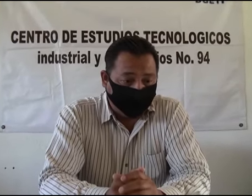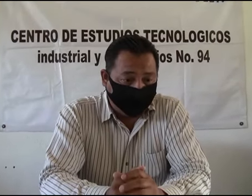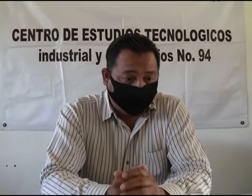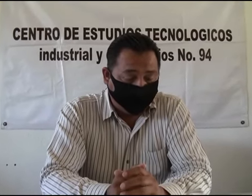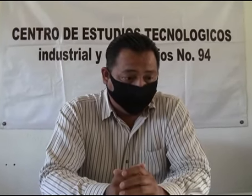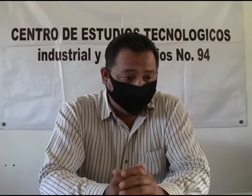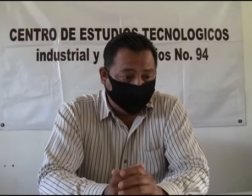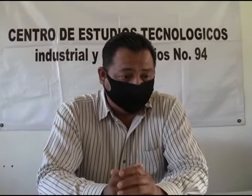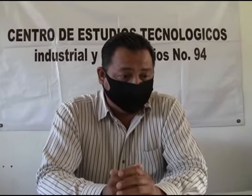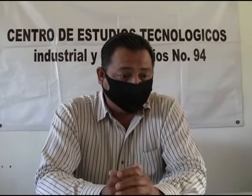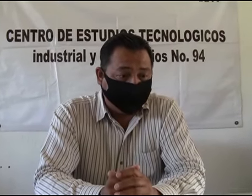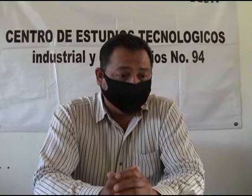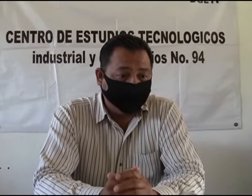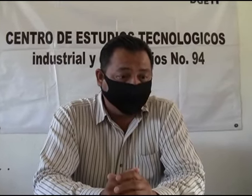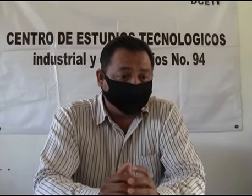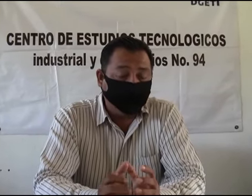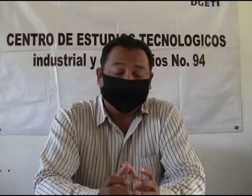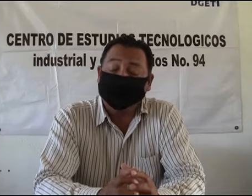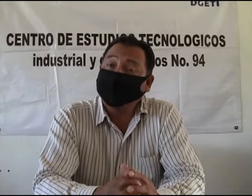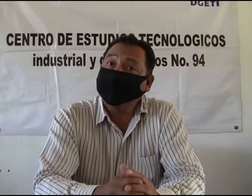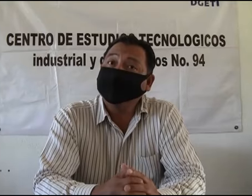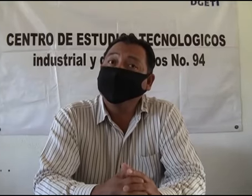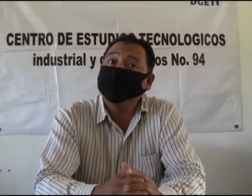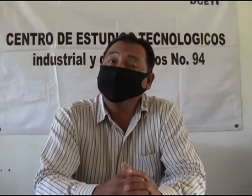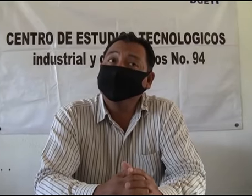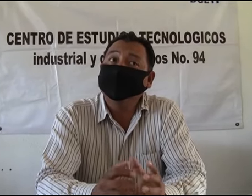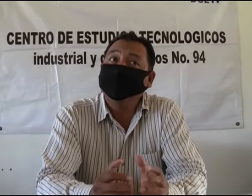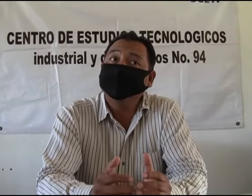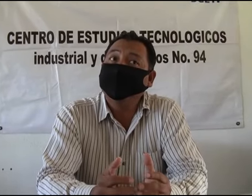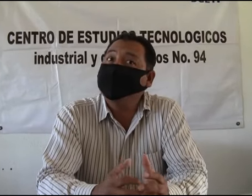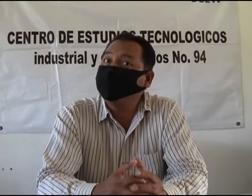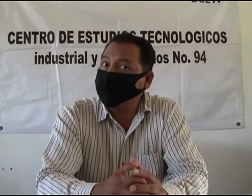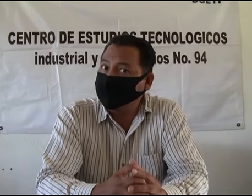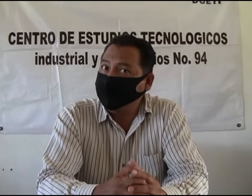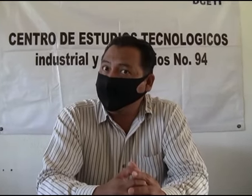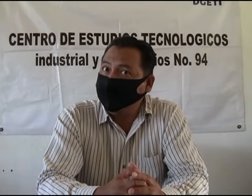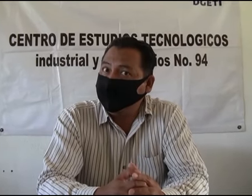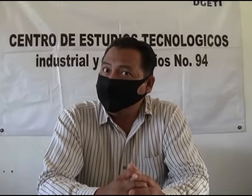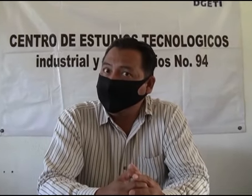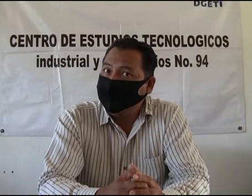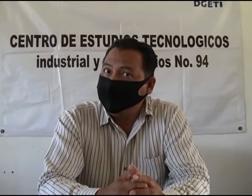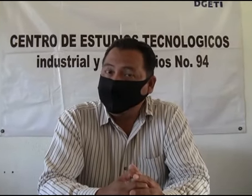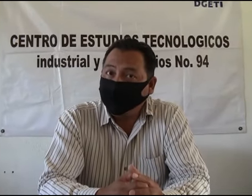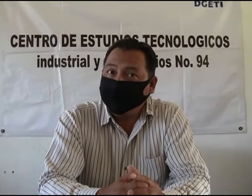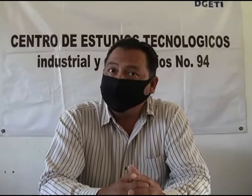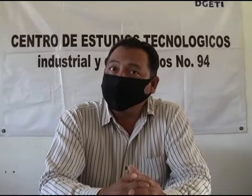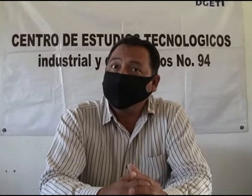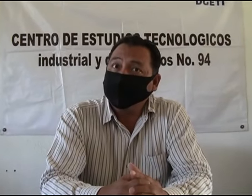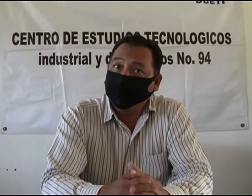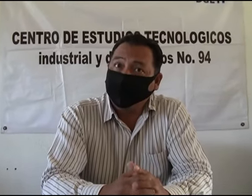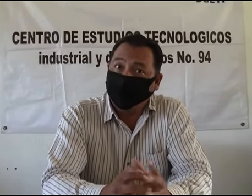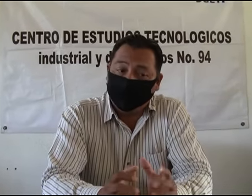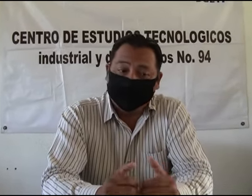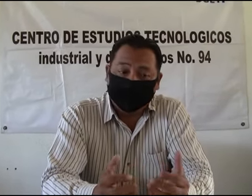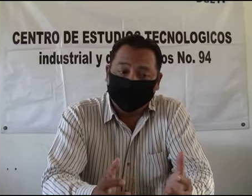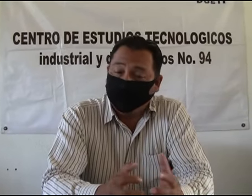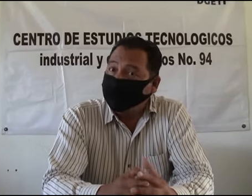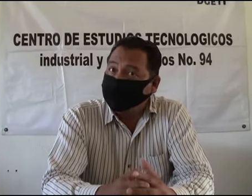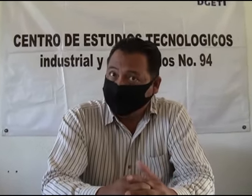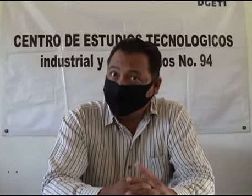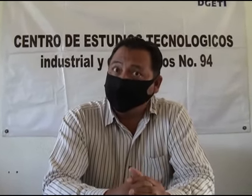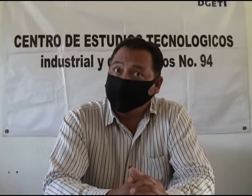contexto propio de nuestro plantel, pues nuestras carreras técnicas necesitan la práctica y no la hemos tenido, todo ha